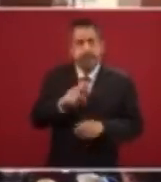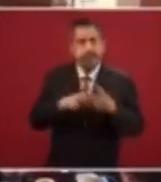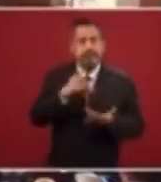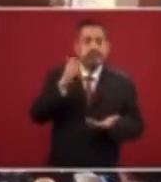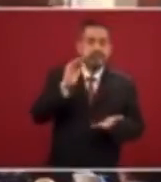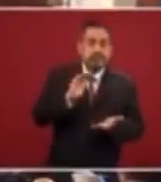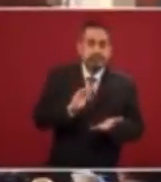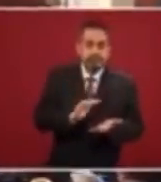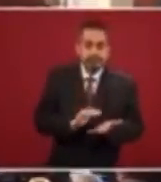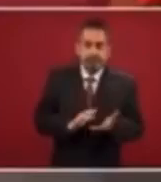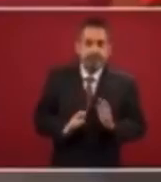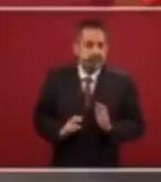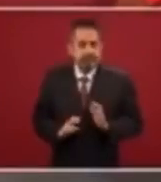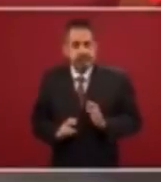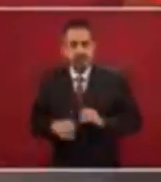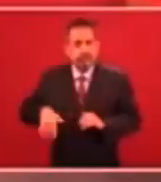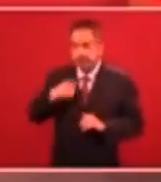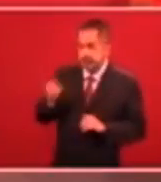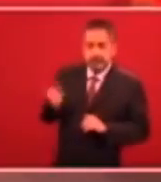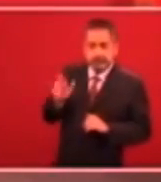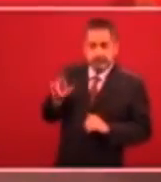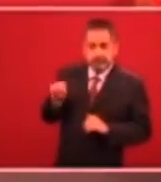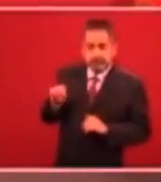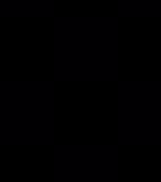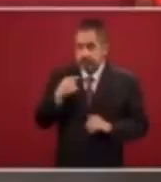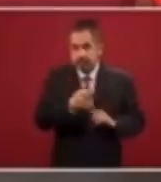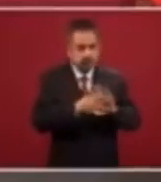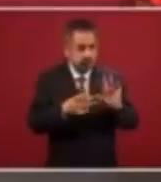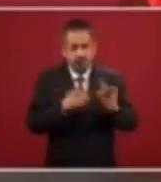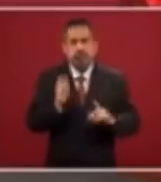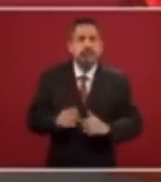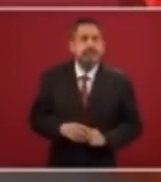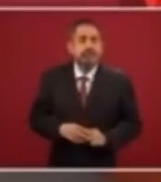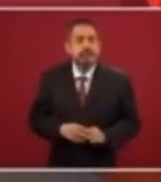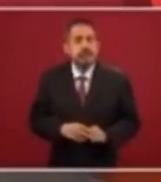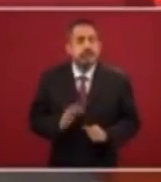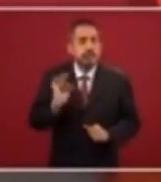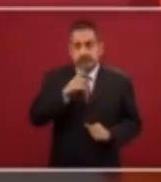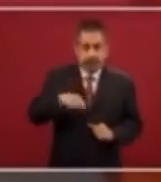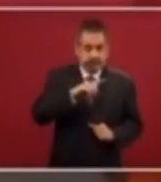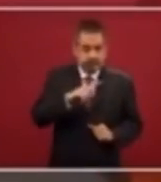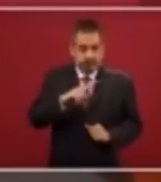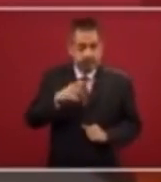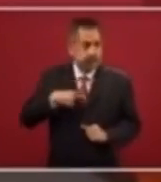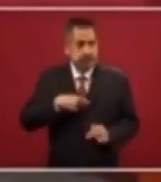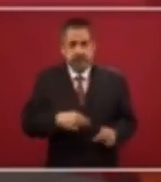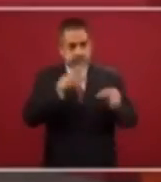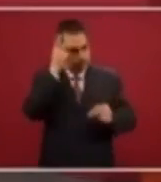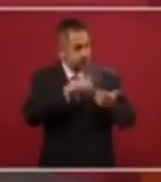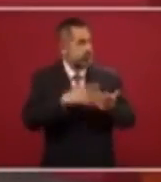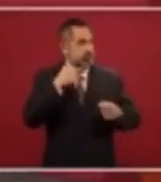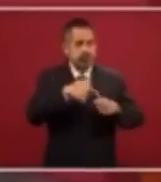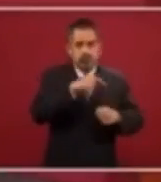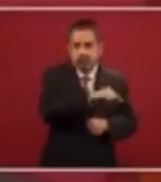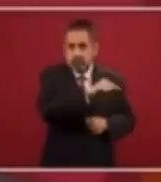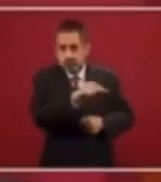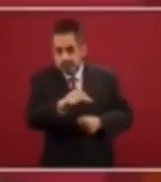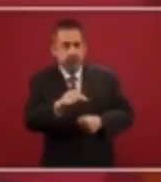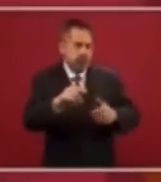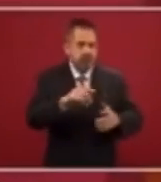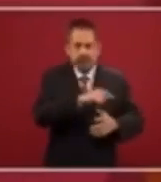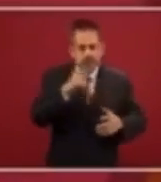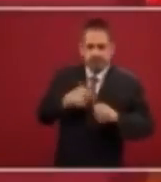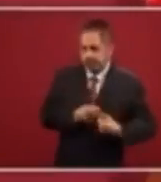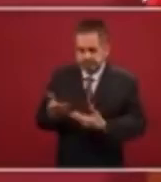bajar, tiene que bajar. Lo que Ricardo ha explicado es que los concesionarios, los dueños de